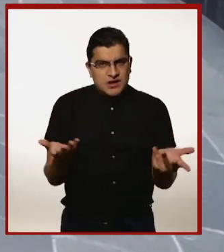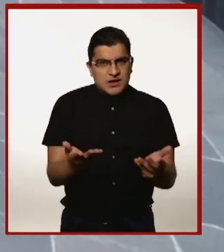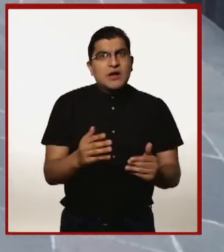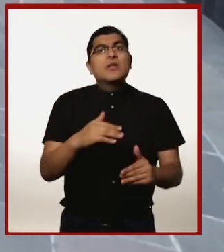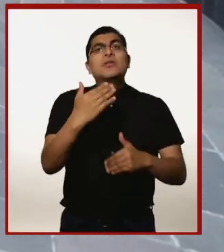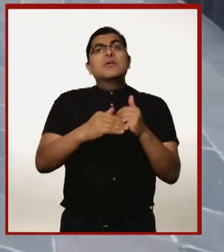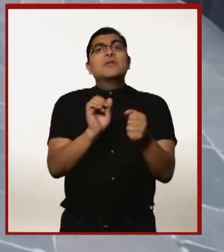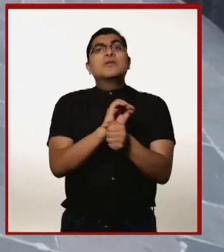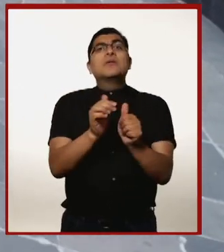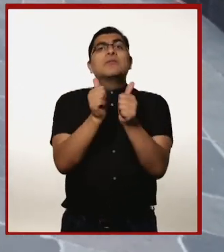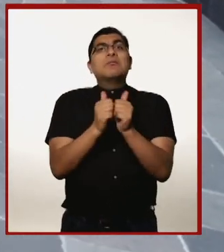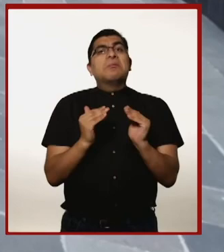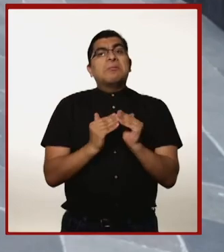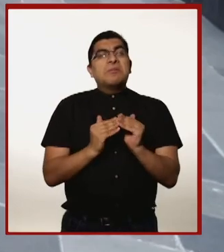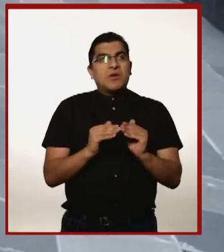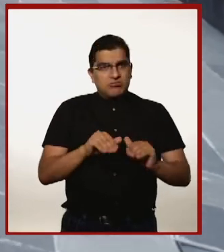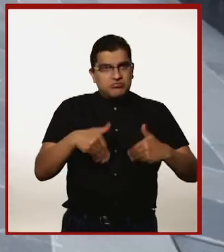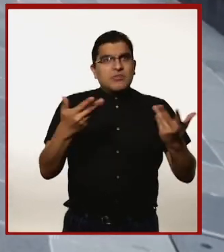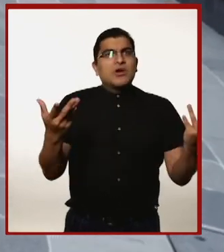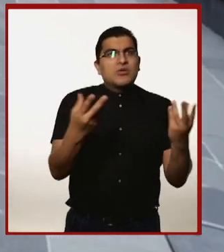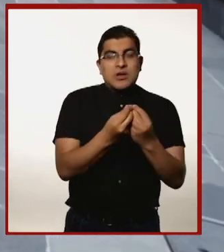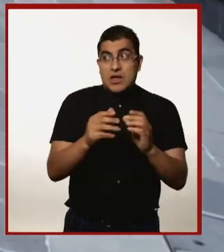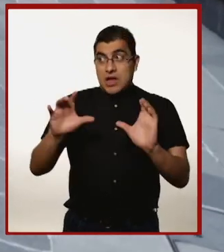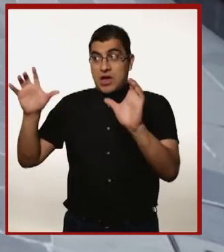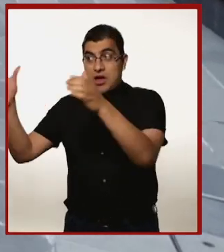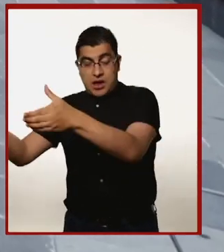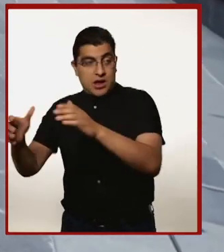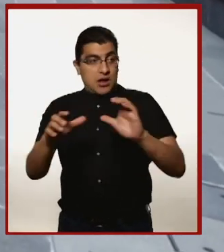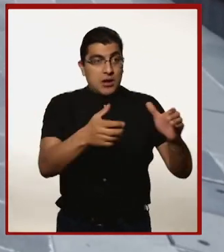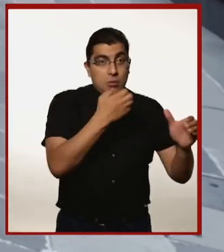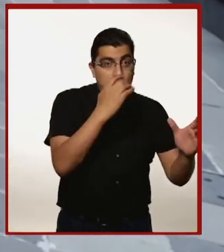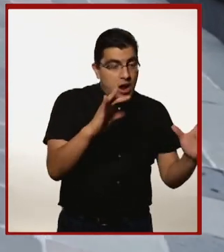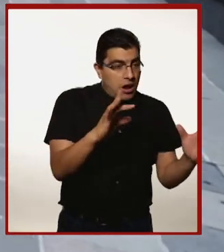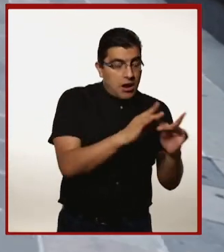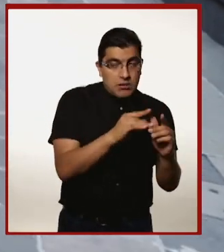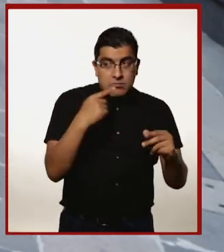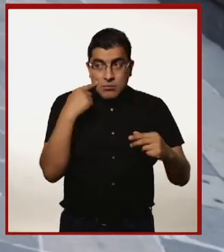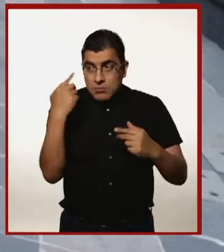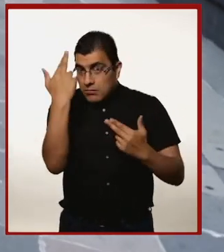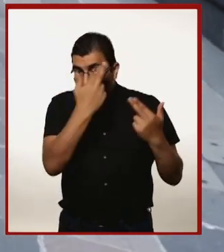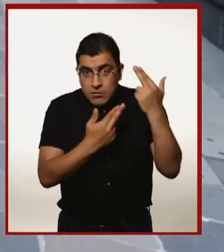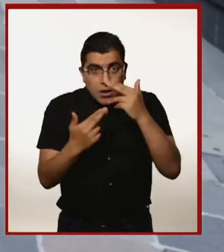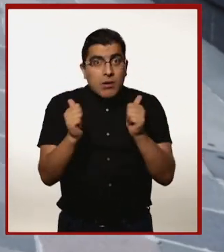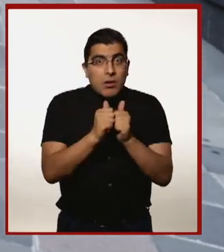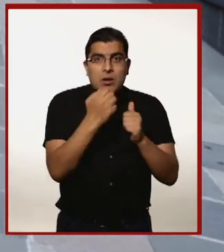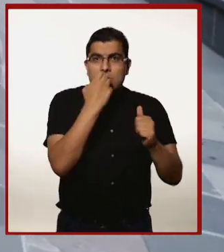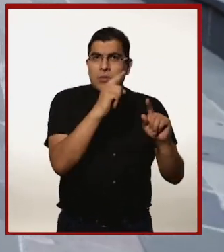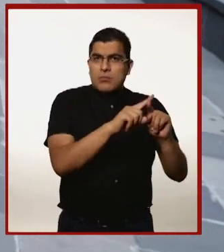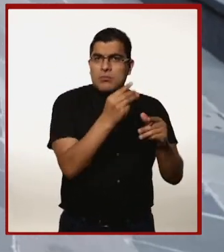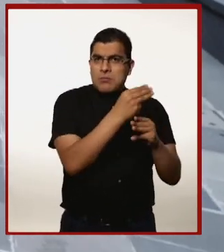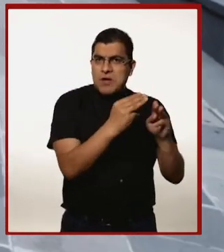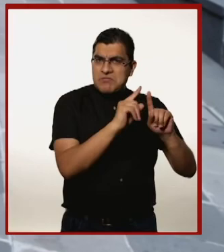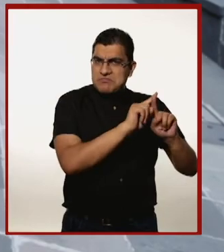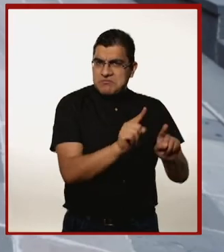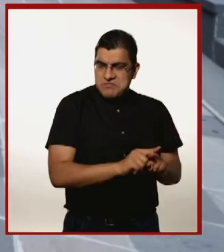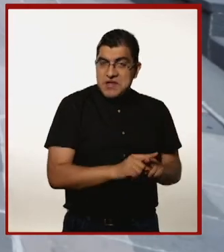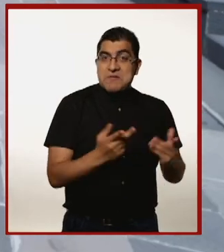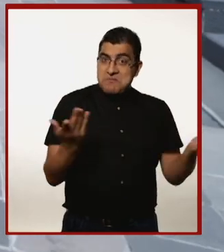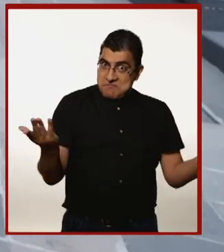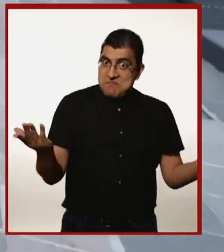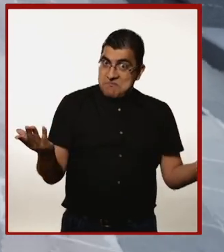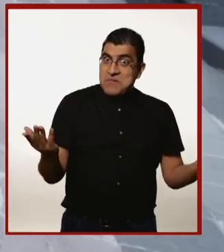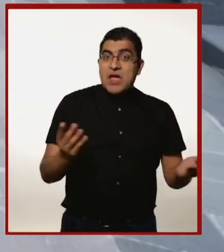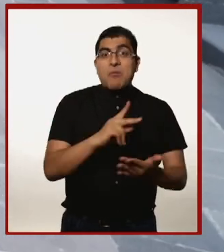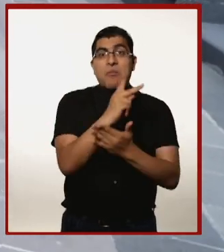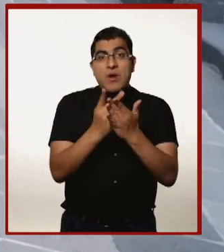comunidad. Cuando termine el confinamiento, puedes llevar asuntos de la comunidad para ser analizados en las diferentes materias de la escuela. También puedes,